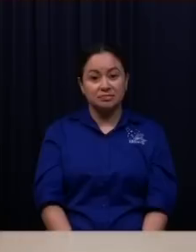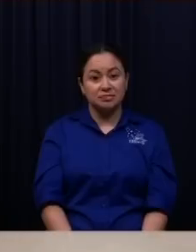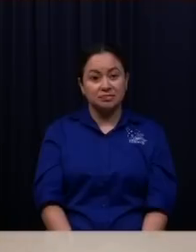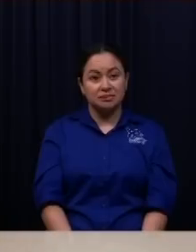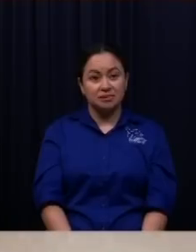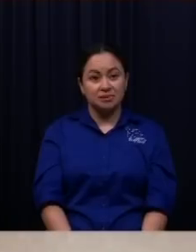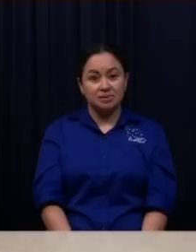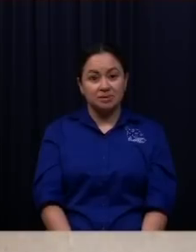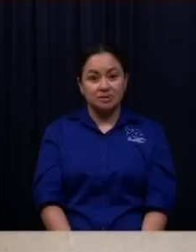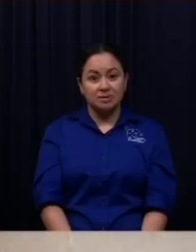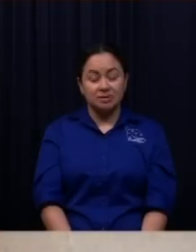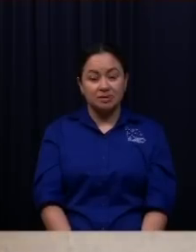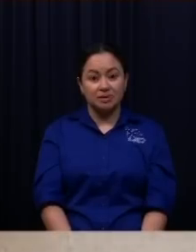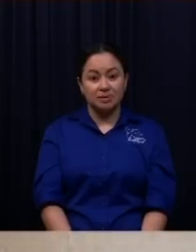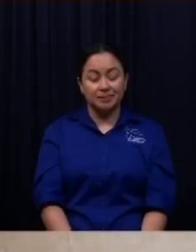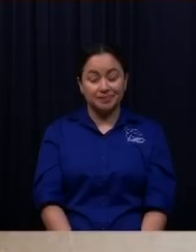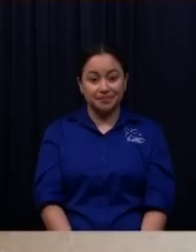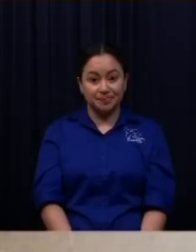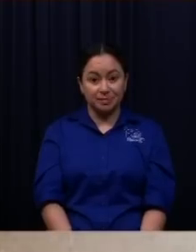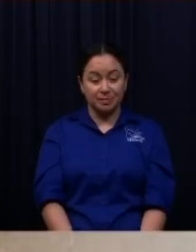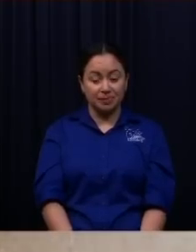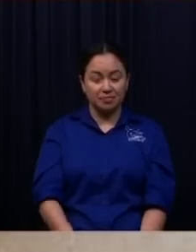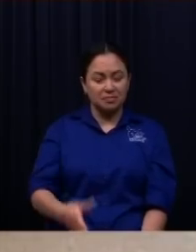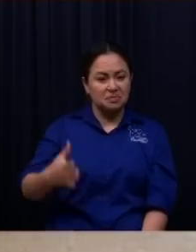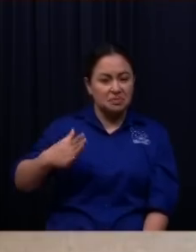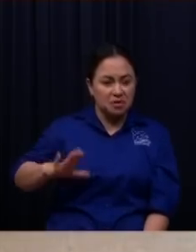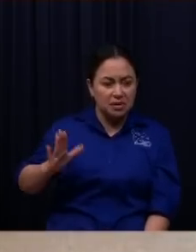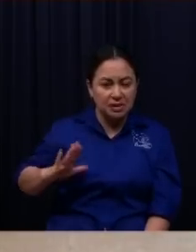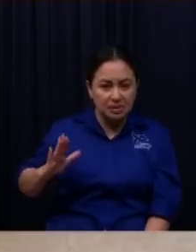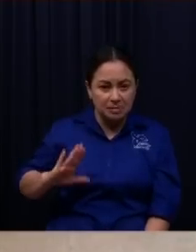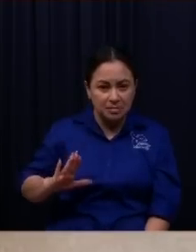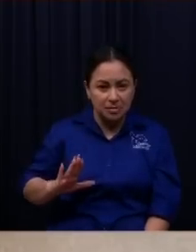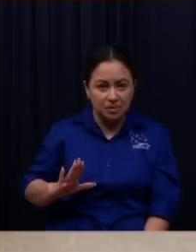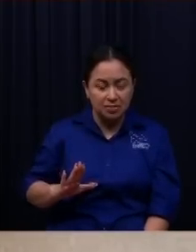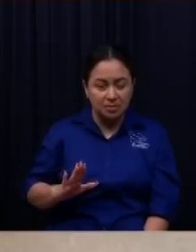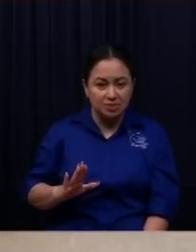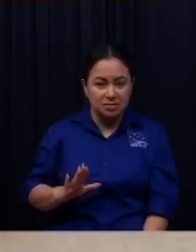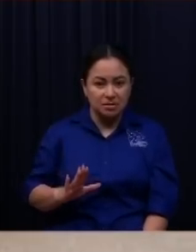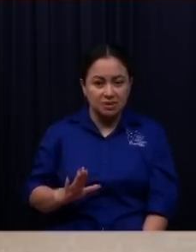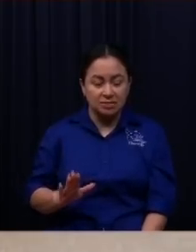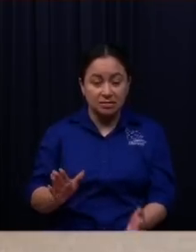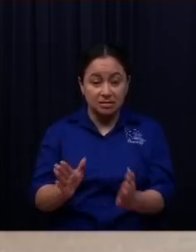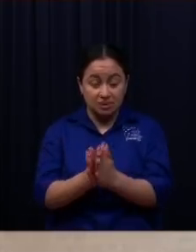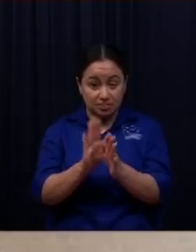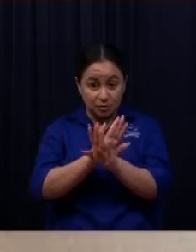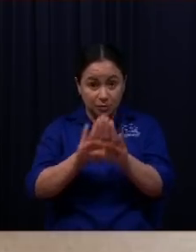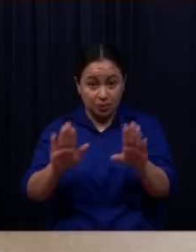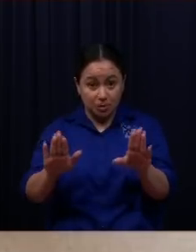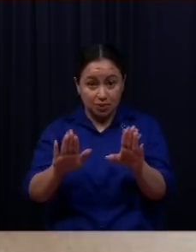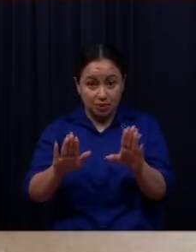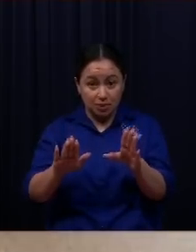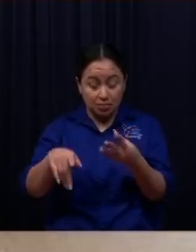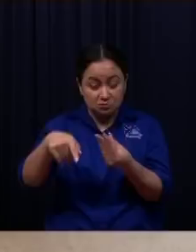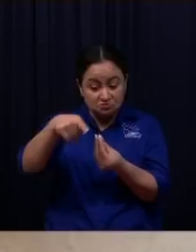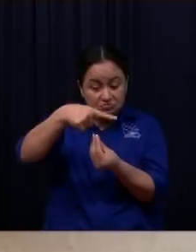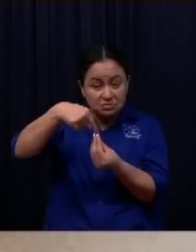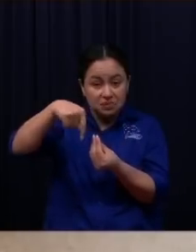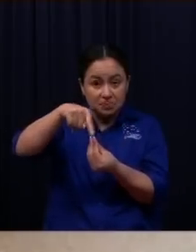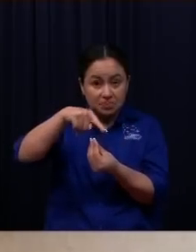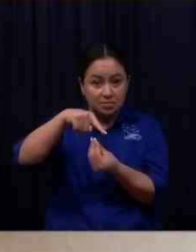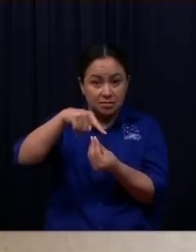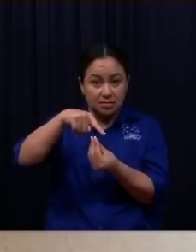se murió su tío y usted es el heredero universal, y usted ni se recuerda,